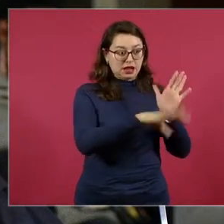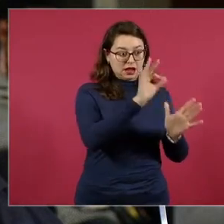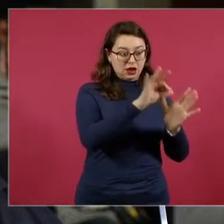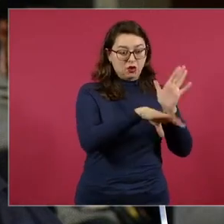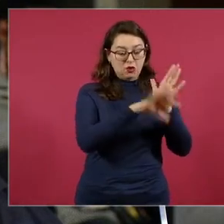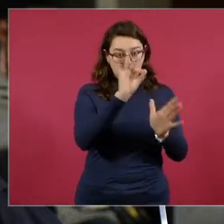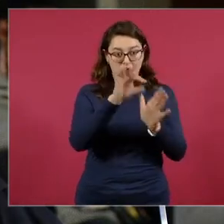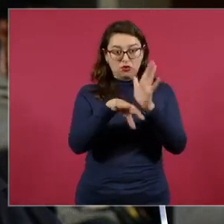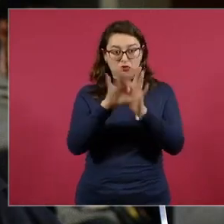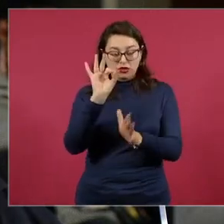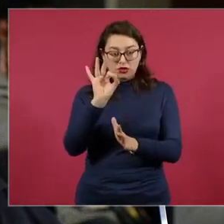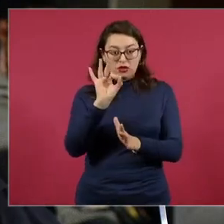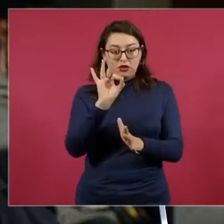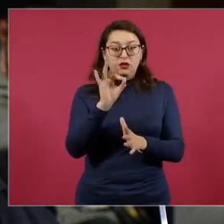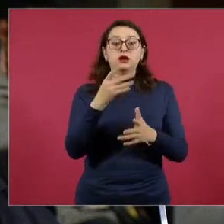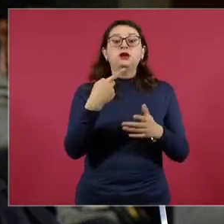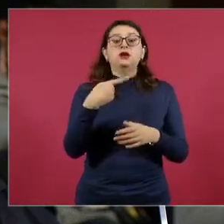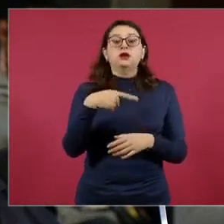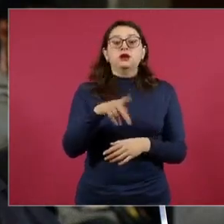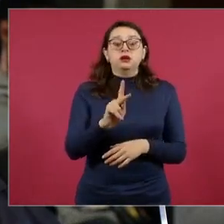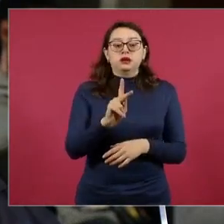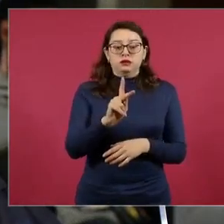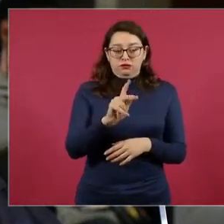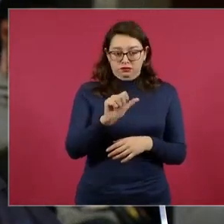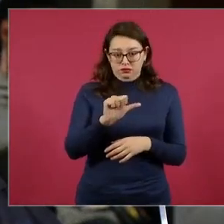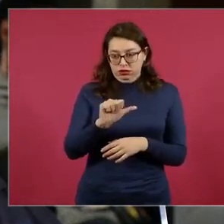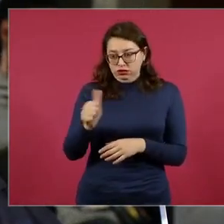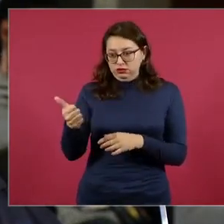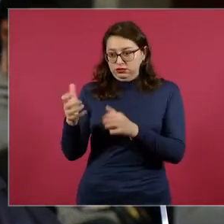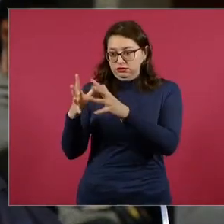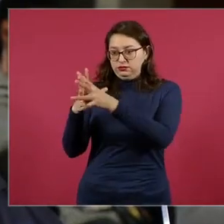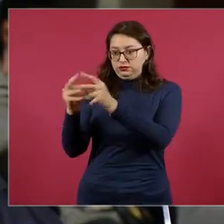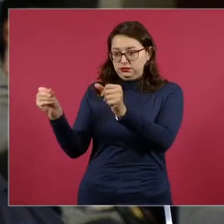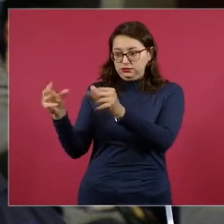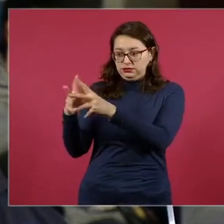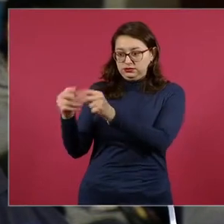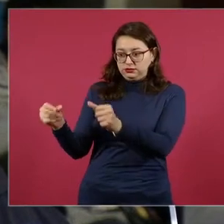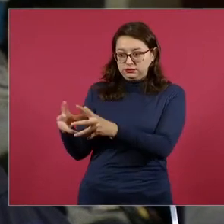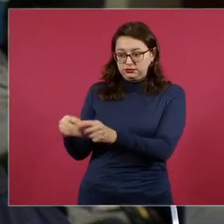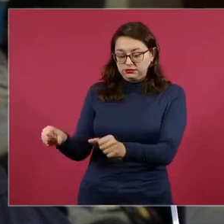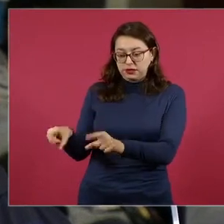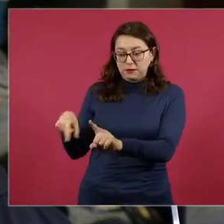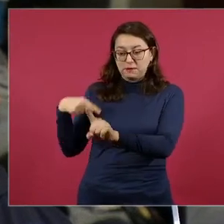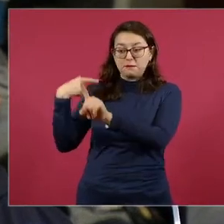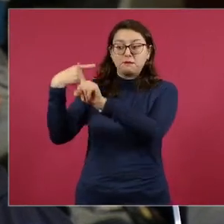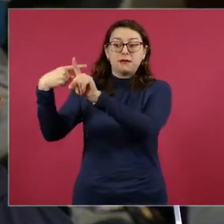útil que pusieran cuántas personas van desaparecidas en lo que va de este año.